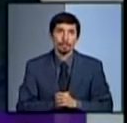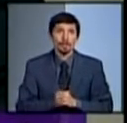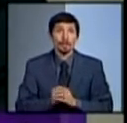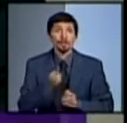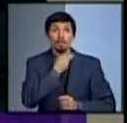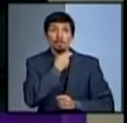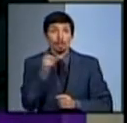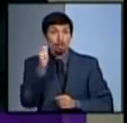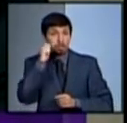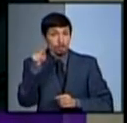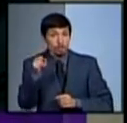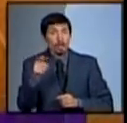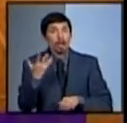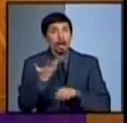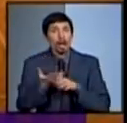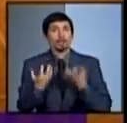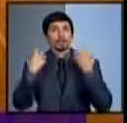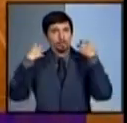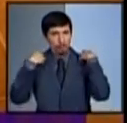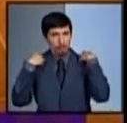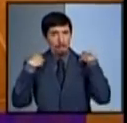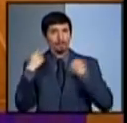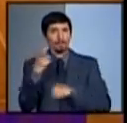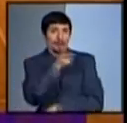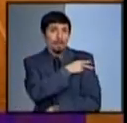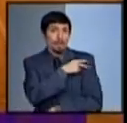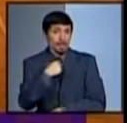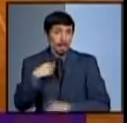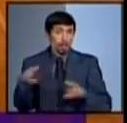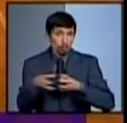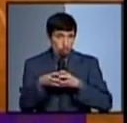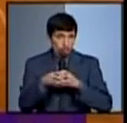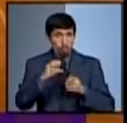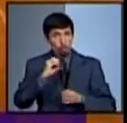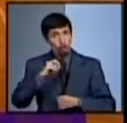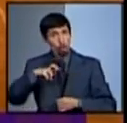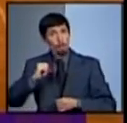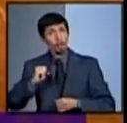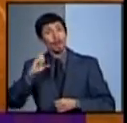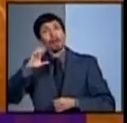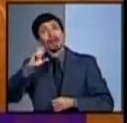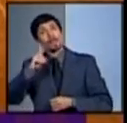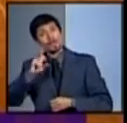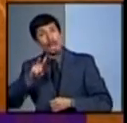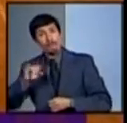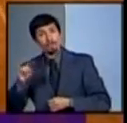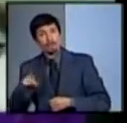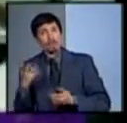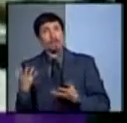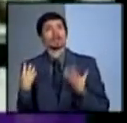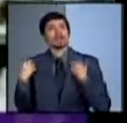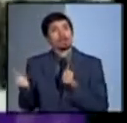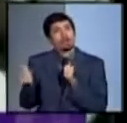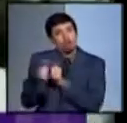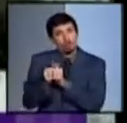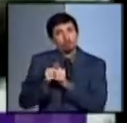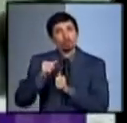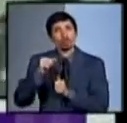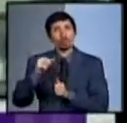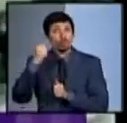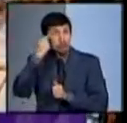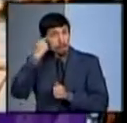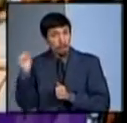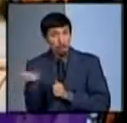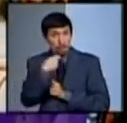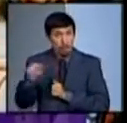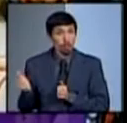Nicolás Masu asumió recientemente como el nuevo capitán del equipo chileno de Copa Davis, cargo en el que estará acompañado por Marcelo Ríos